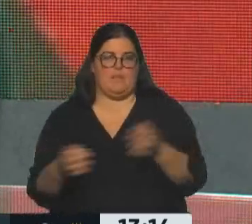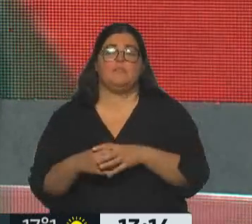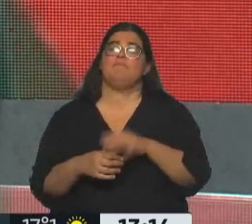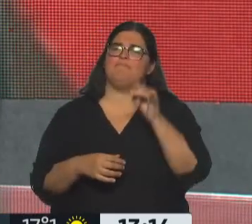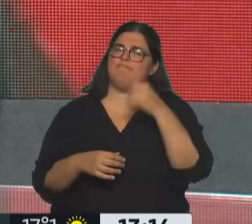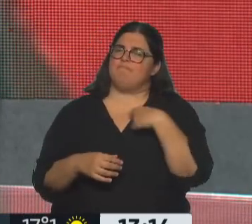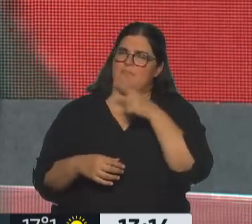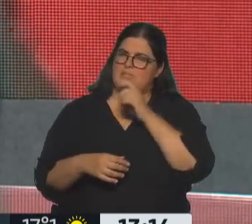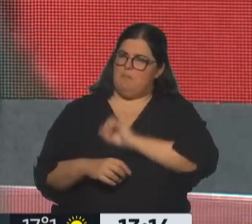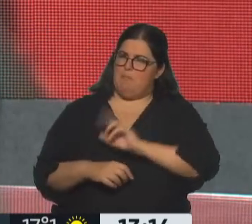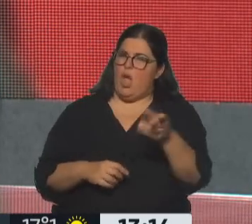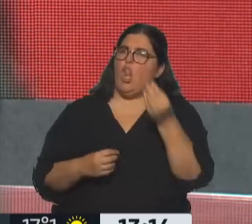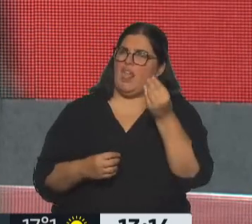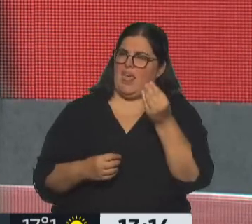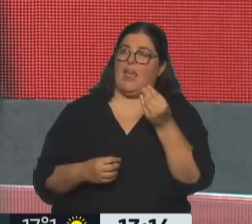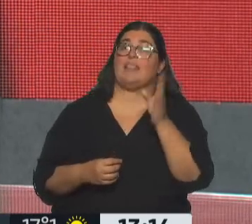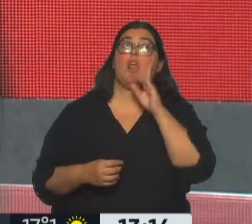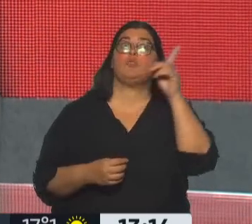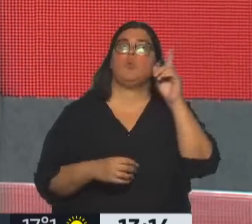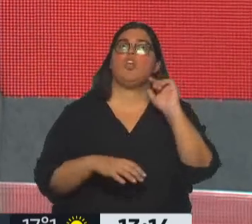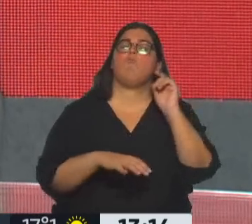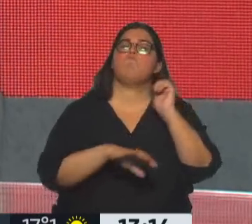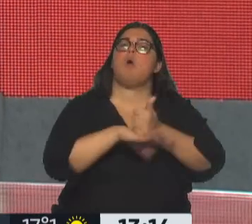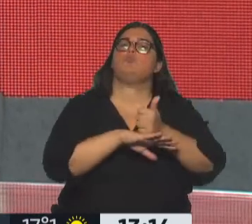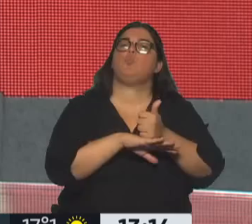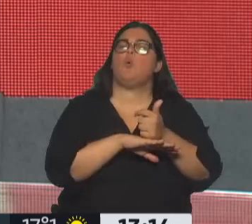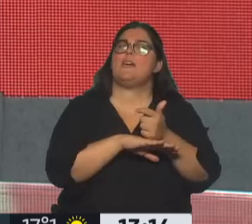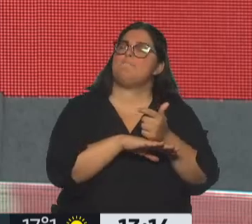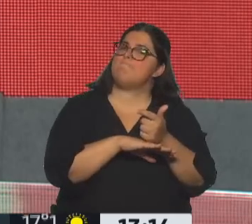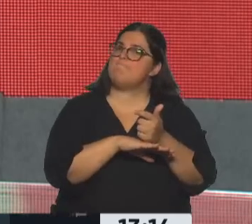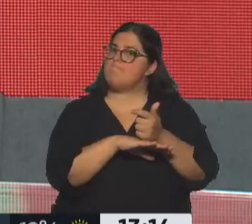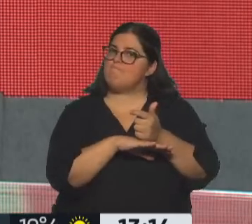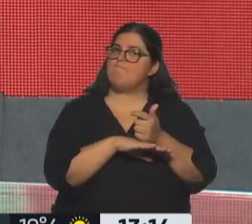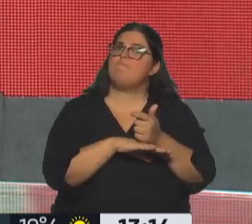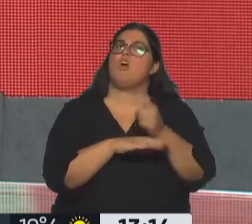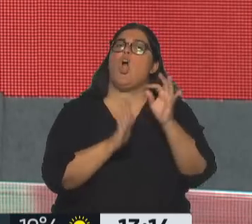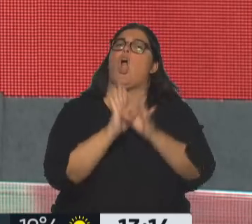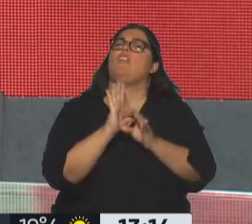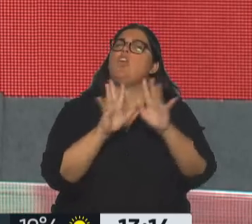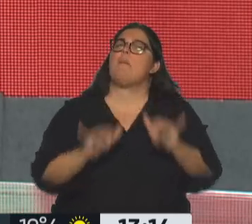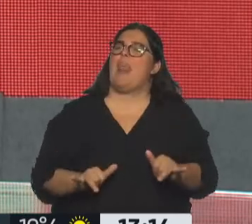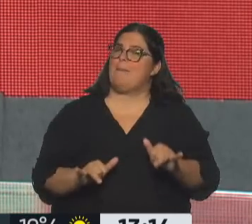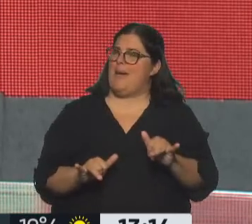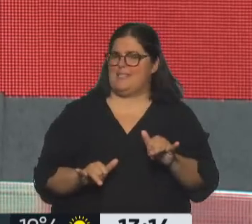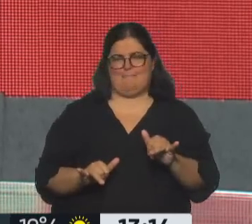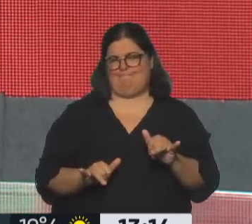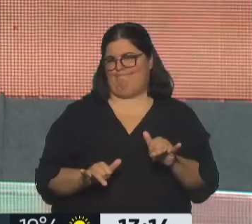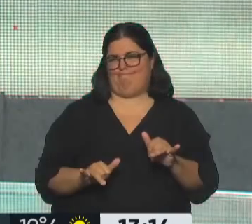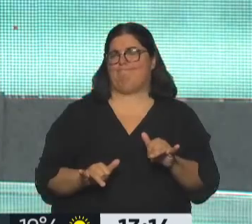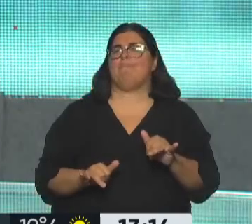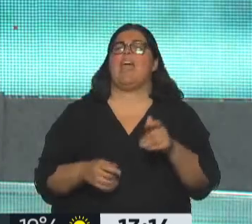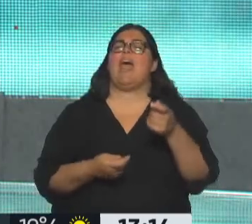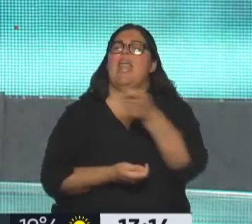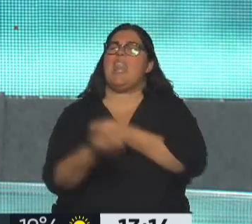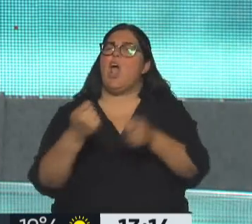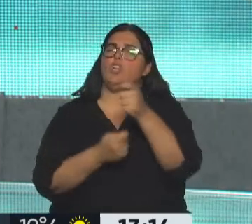la posición que tiene Estados Unidos, que no son condiciones para la paz, porque para la paz puede haber muchas condiciones. Sí. Para